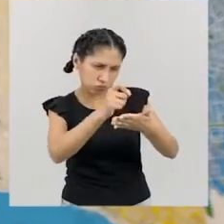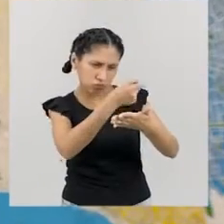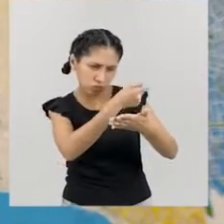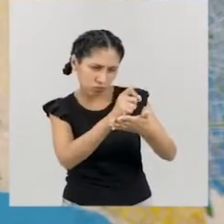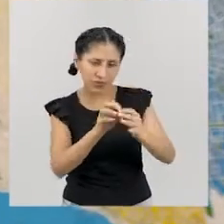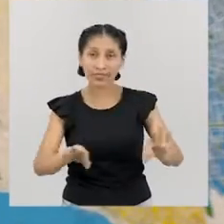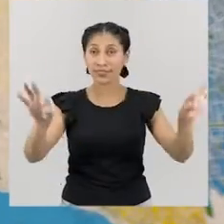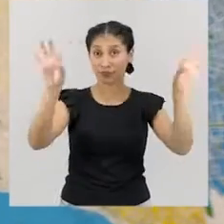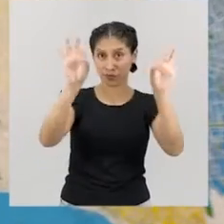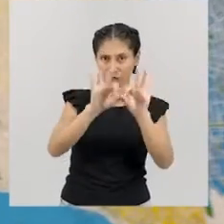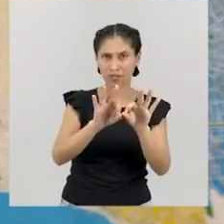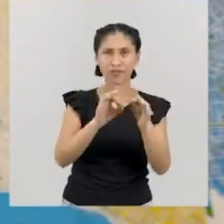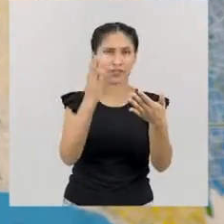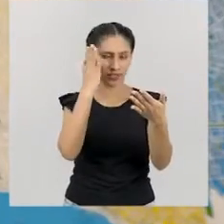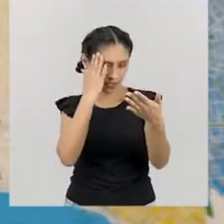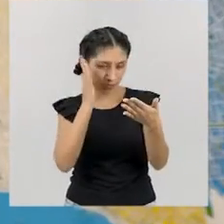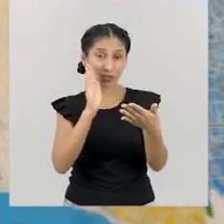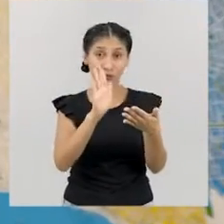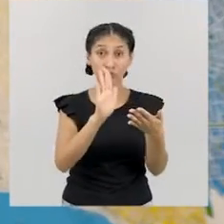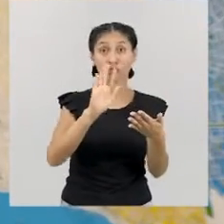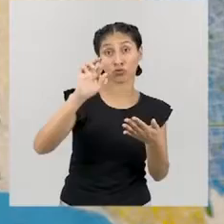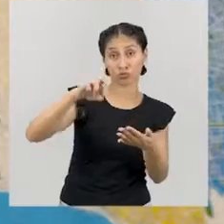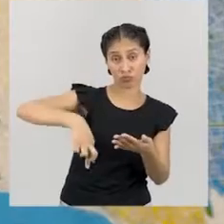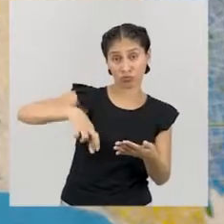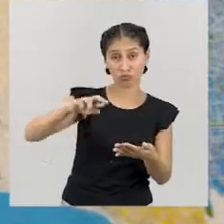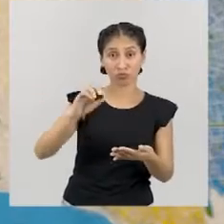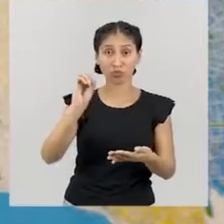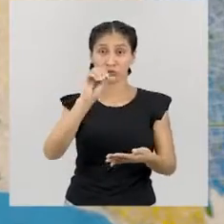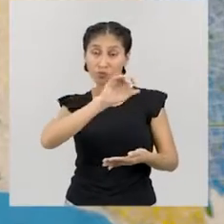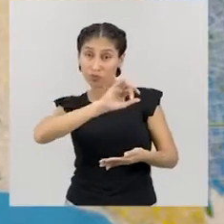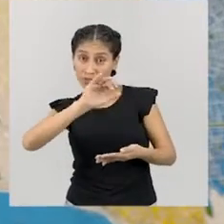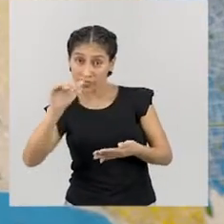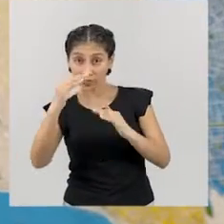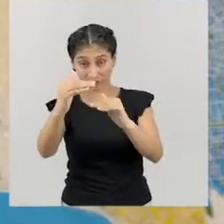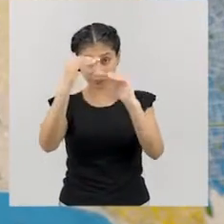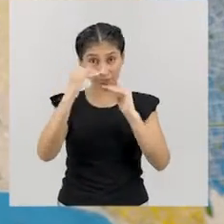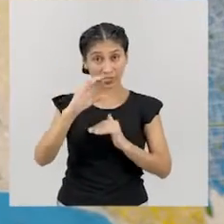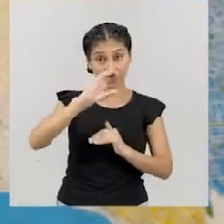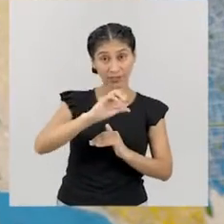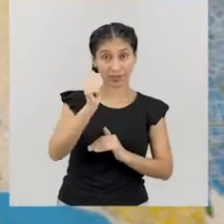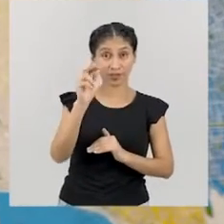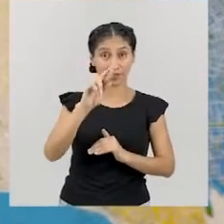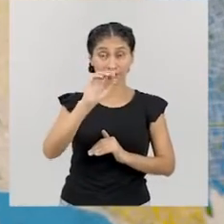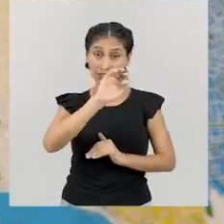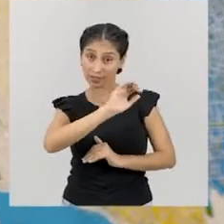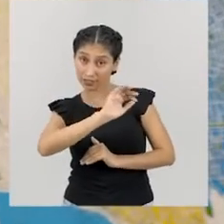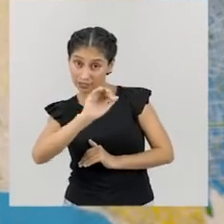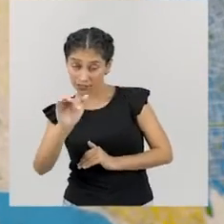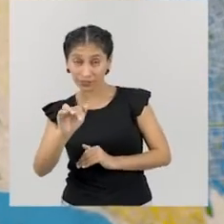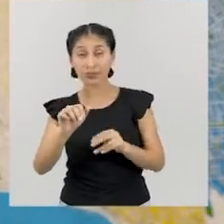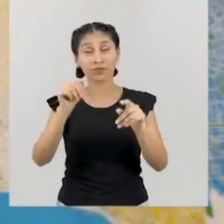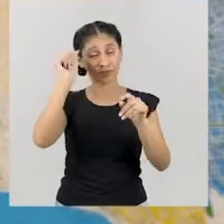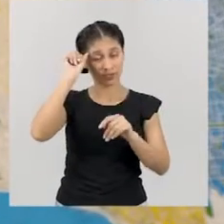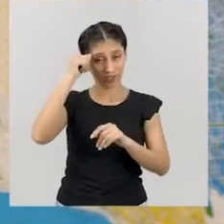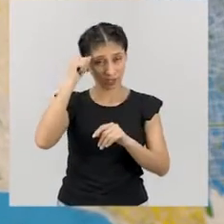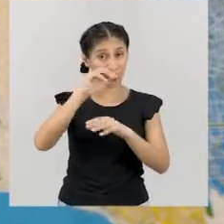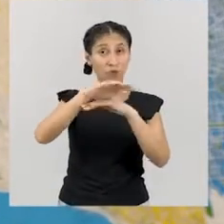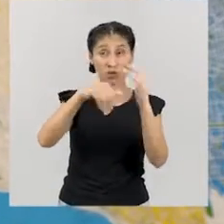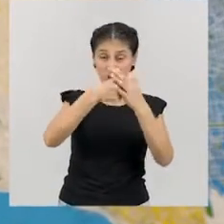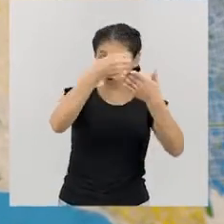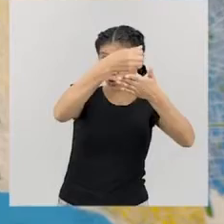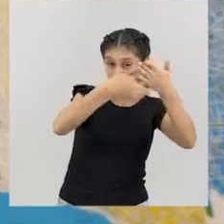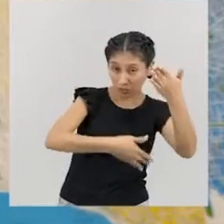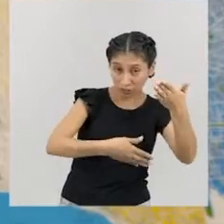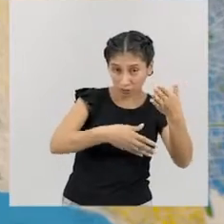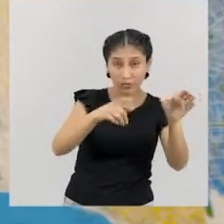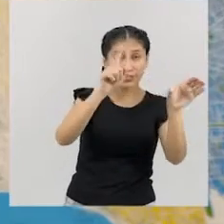importante tener presentes sus propiedades y características. No olvidemos que los textos tienen características externas que se observan en la